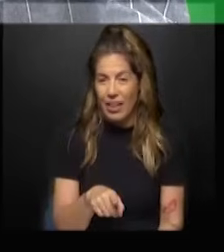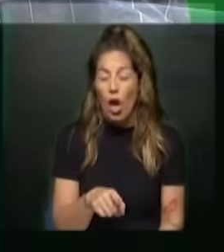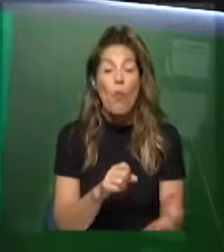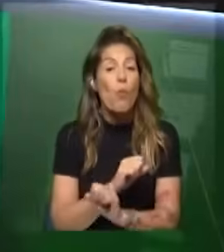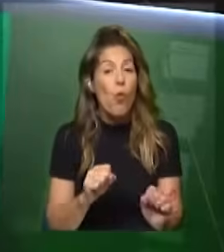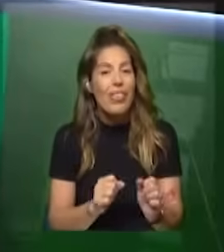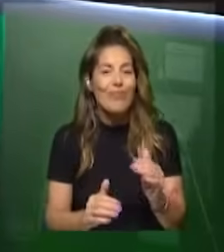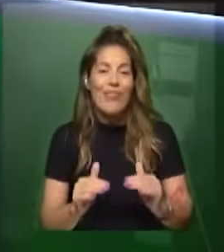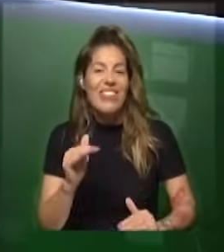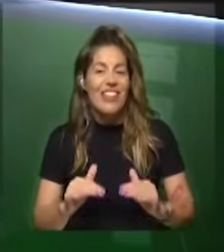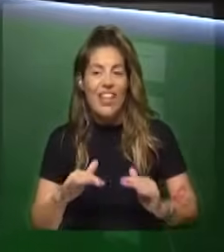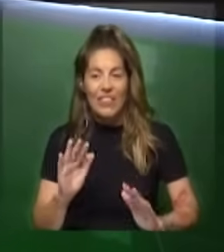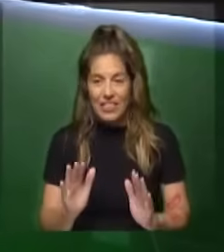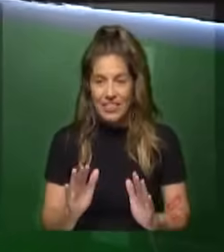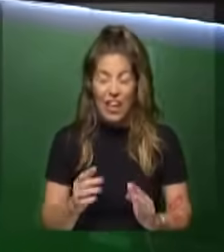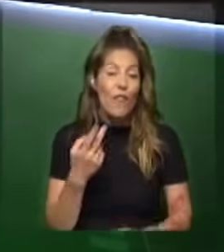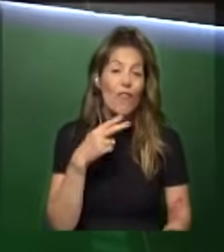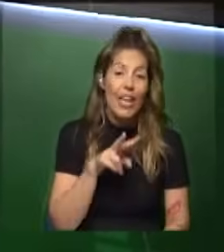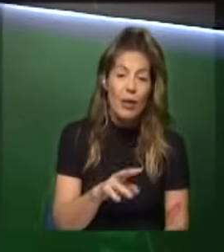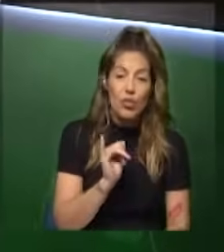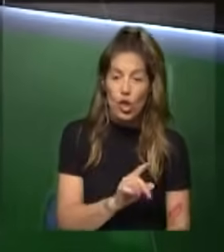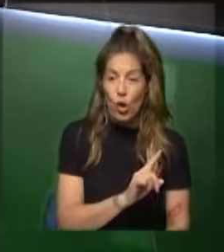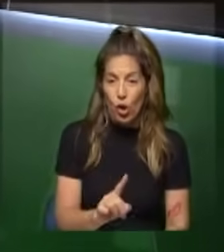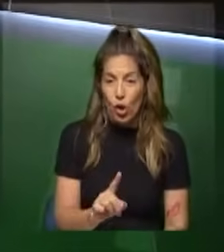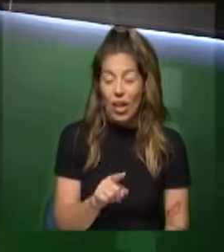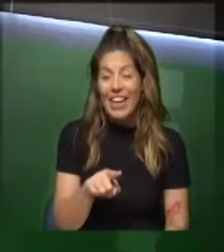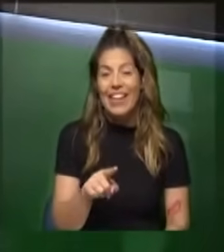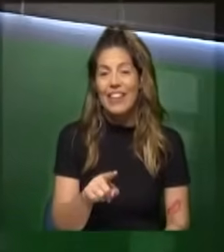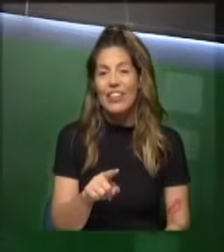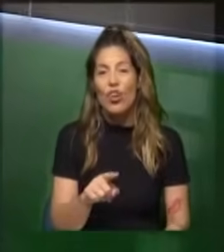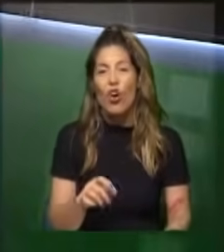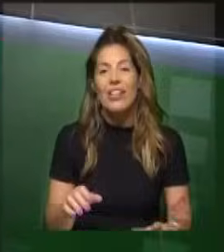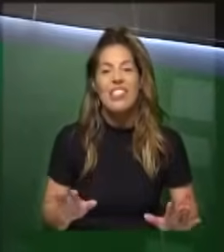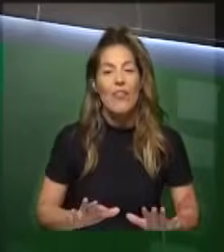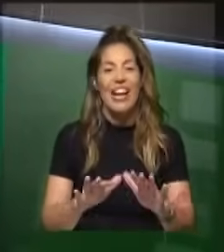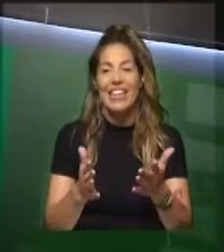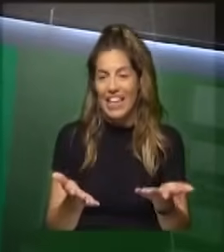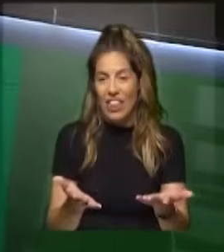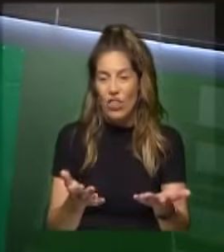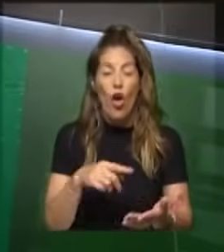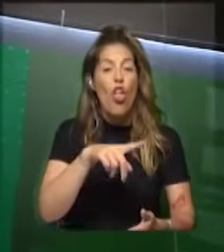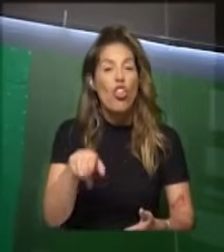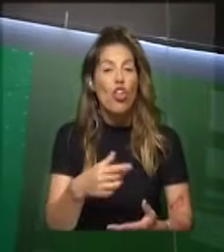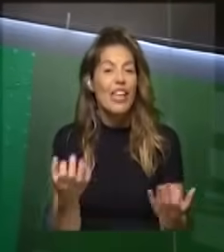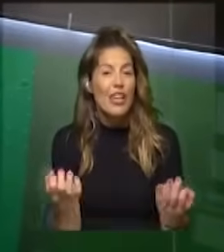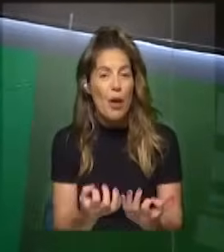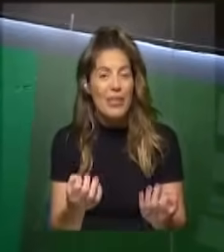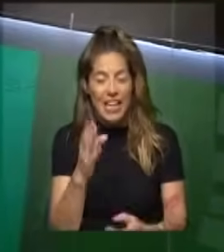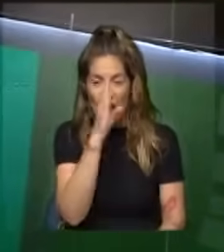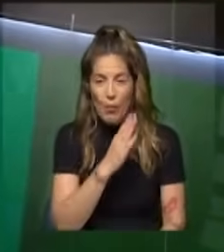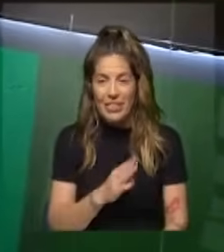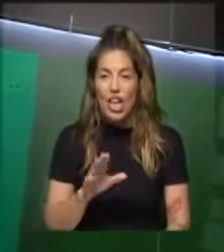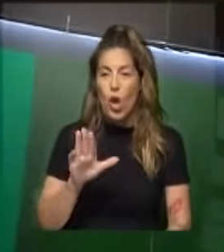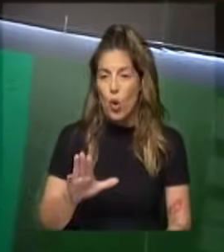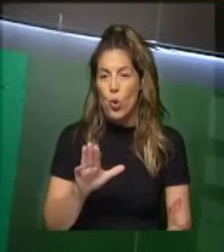puede desestabilizar, veremos o no, esta ecuación que se estaba generando, en donde particularmente Brasil y Lula a